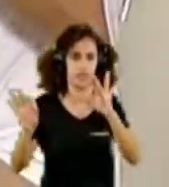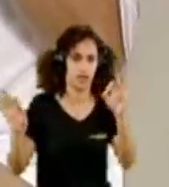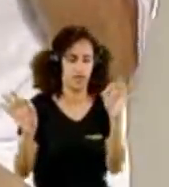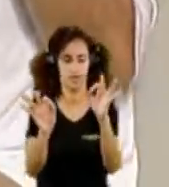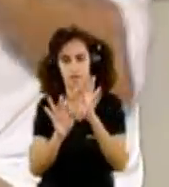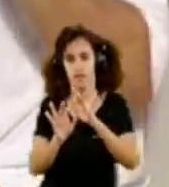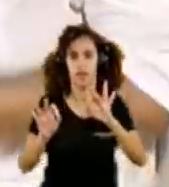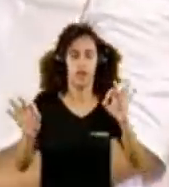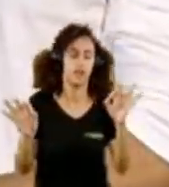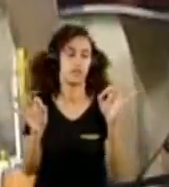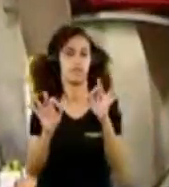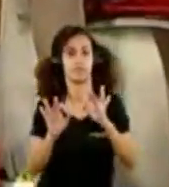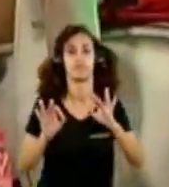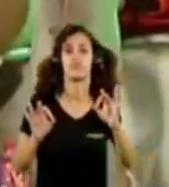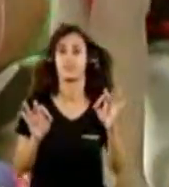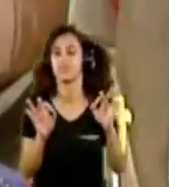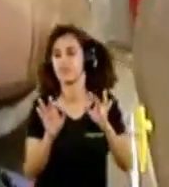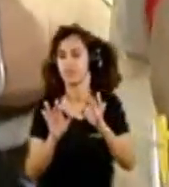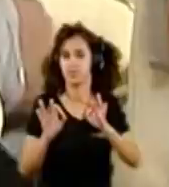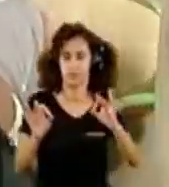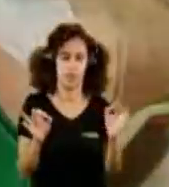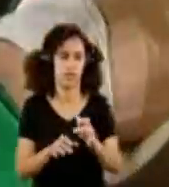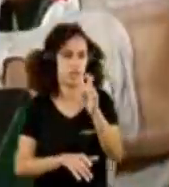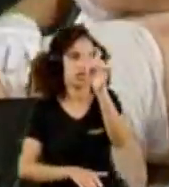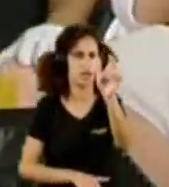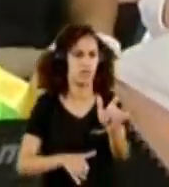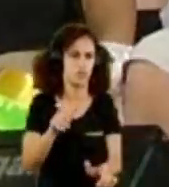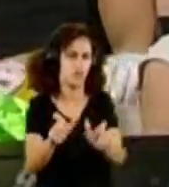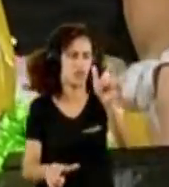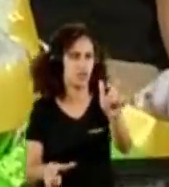sale mi agrado, pues ahora sí que haremos fuerza,